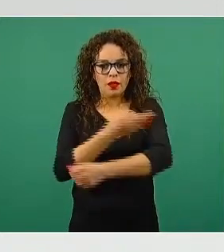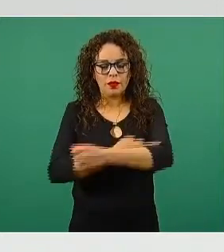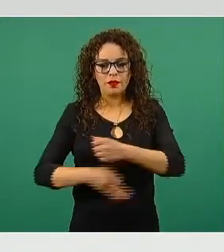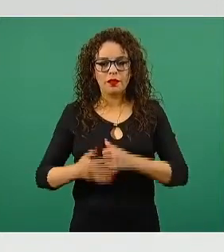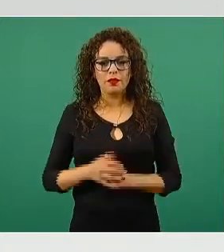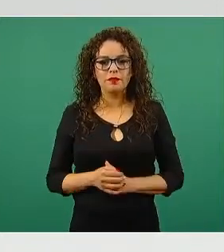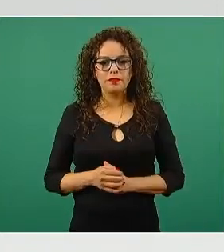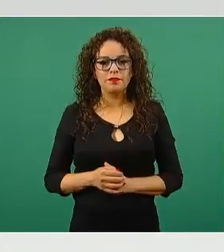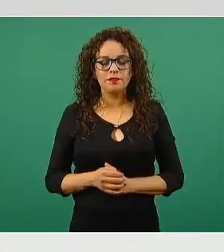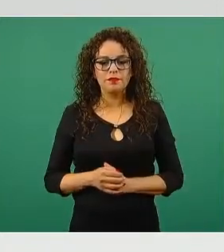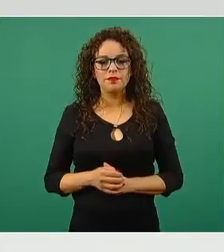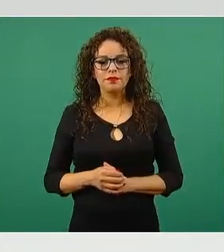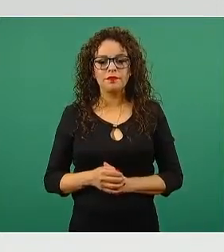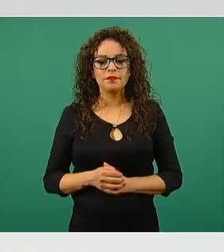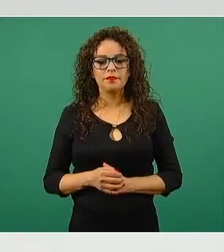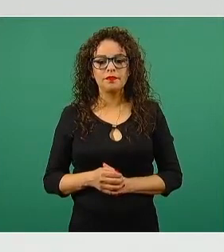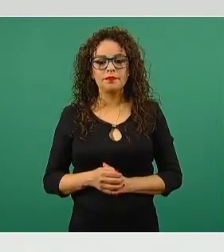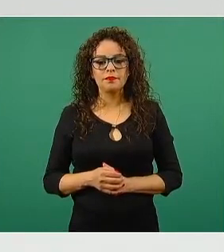de la...